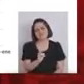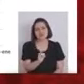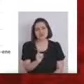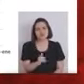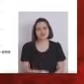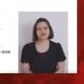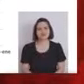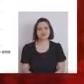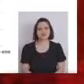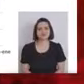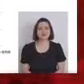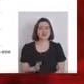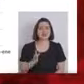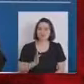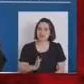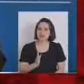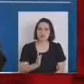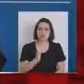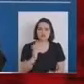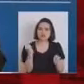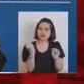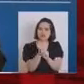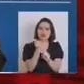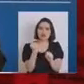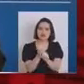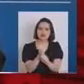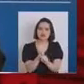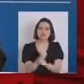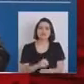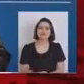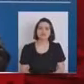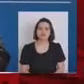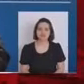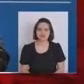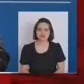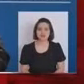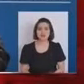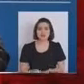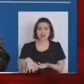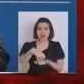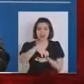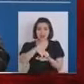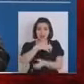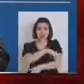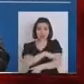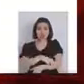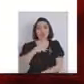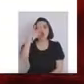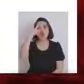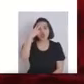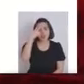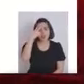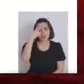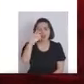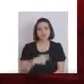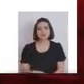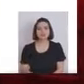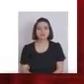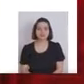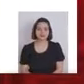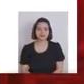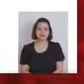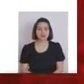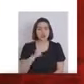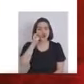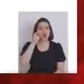hay alguna región que tiene una crisis particular. Mira, hay regiones que ya están bastante complicadas. En el norte de nuestro país, por ejemplo,